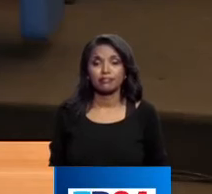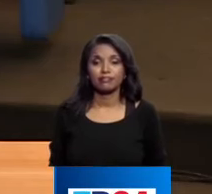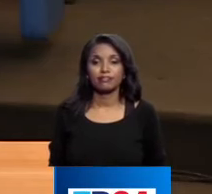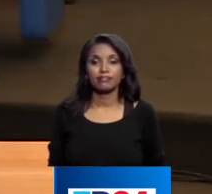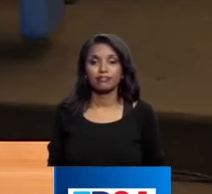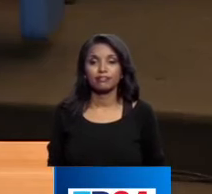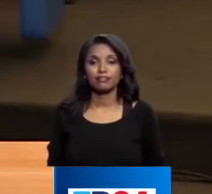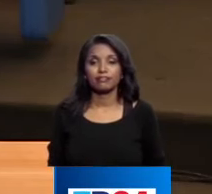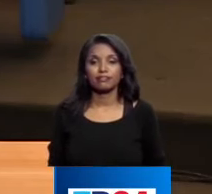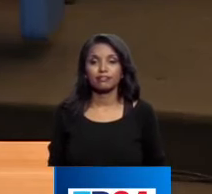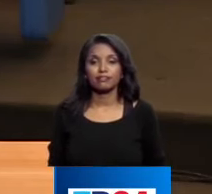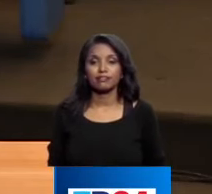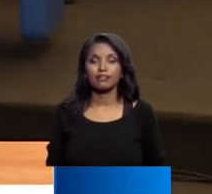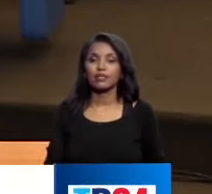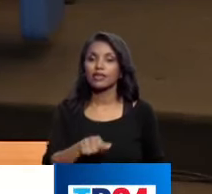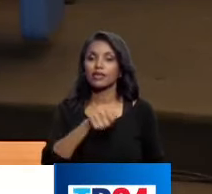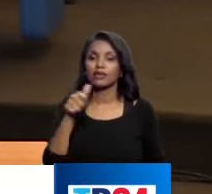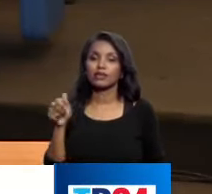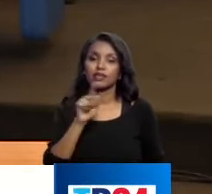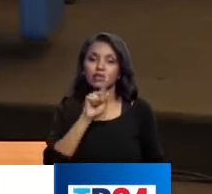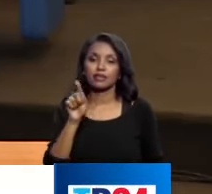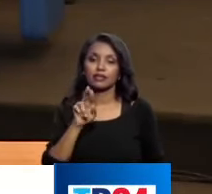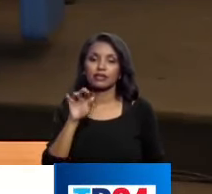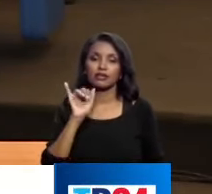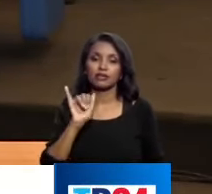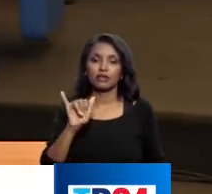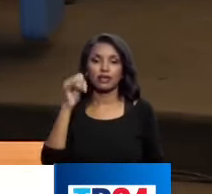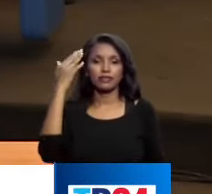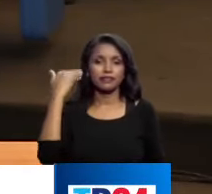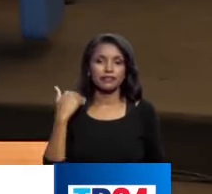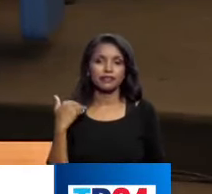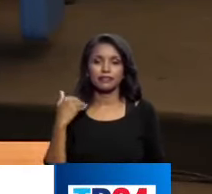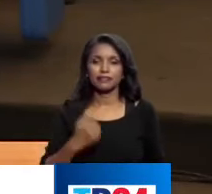le corresponde a la candidata Zulay Rodríguez.